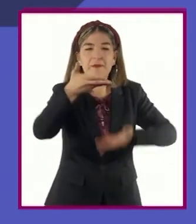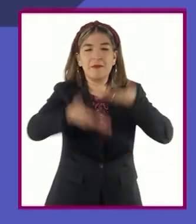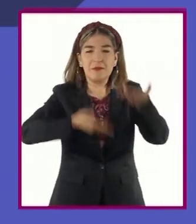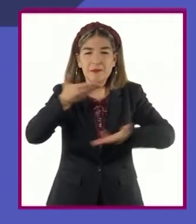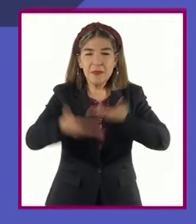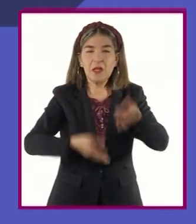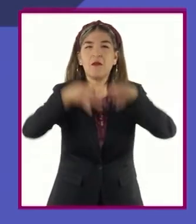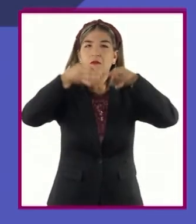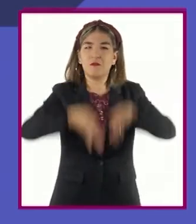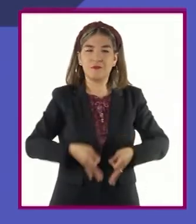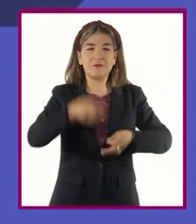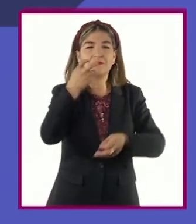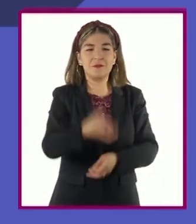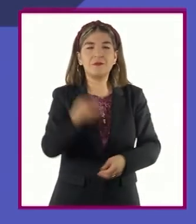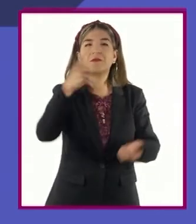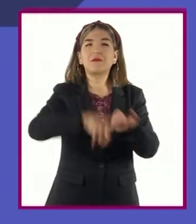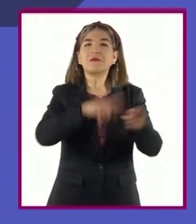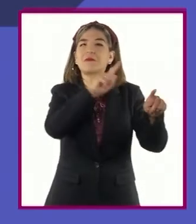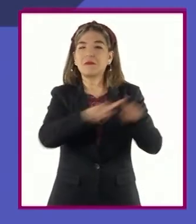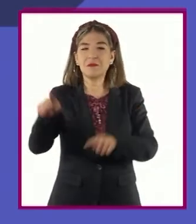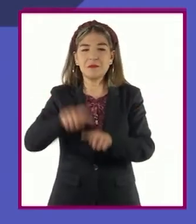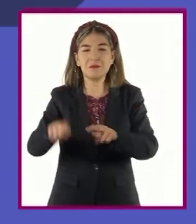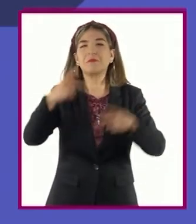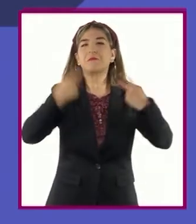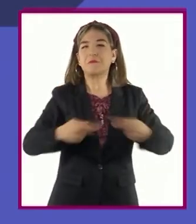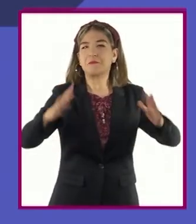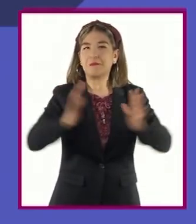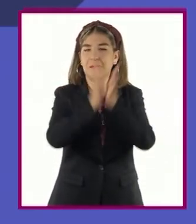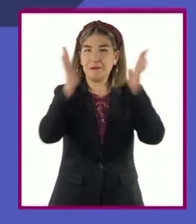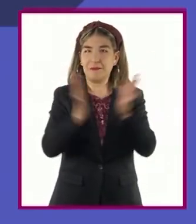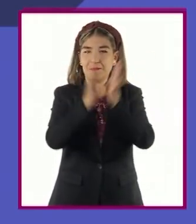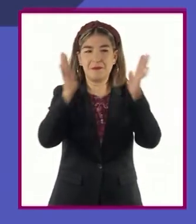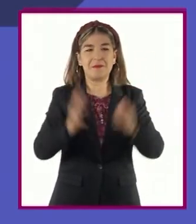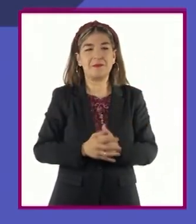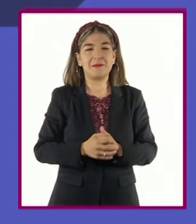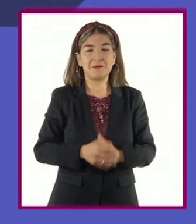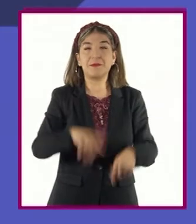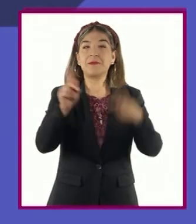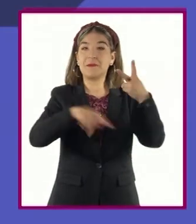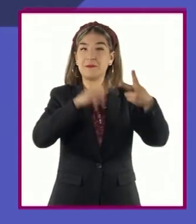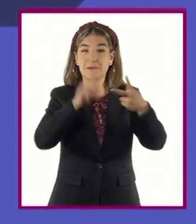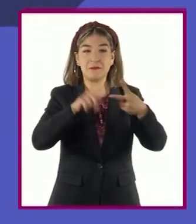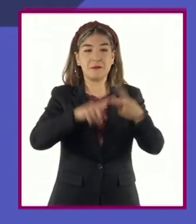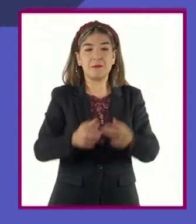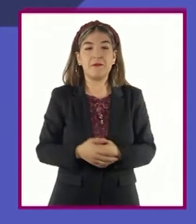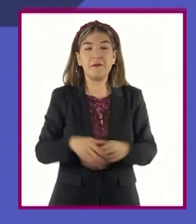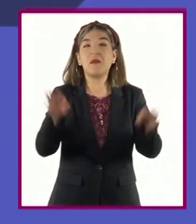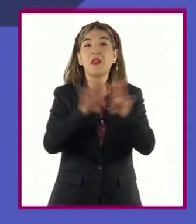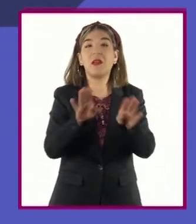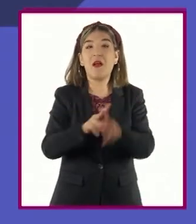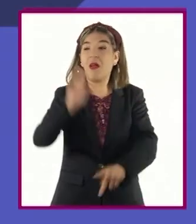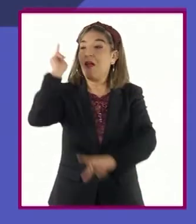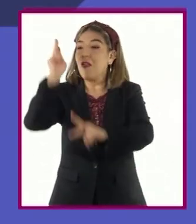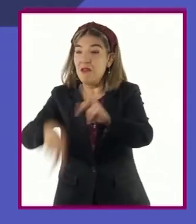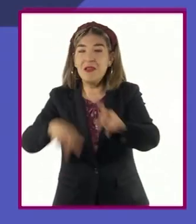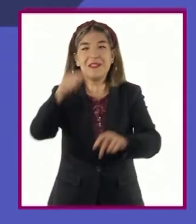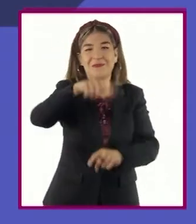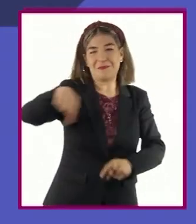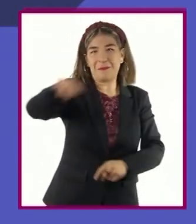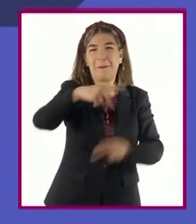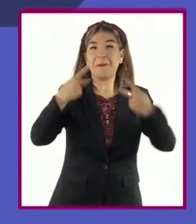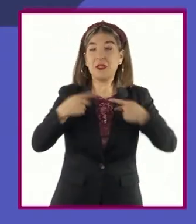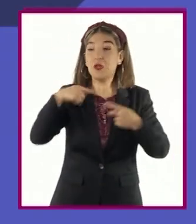y formalidad ante las intervenciones de los demás participantes. 2. No se debe interrumpir a otro